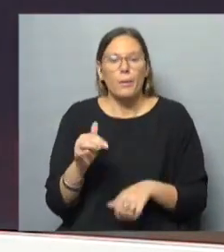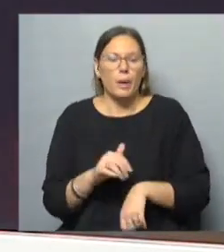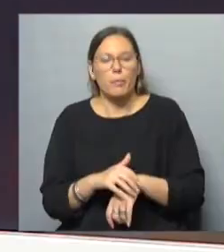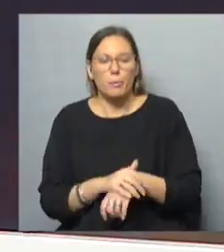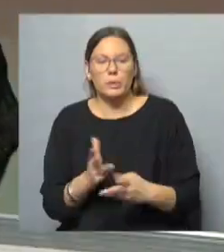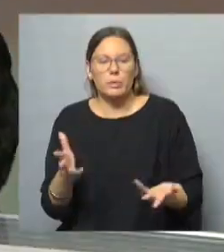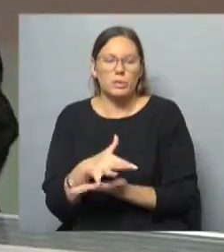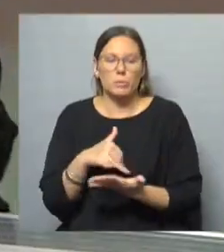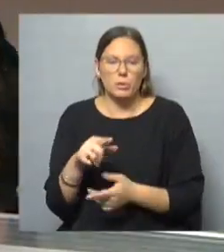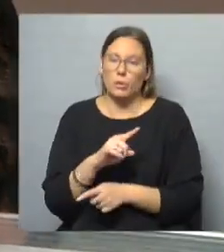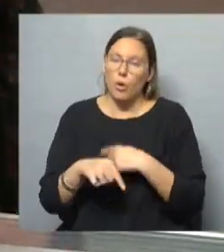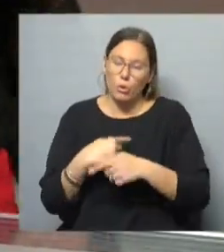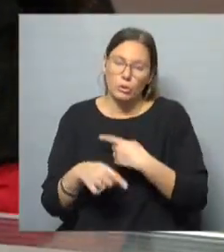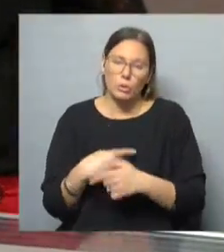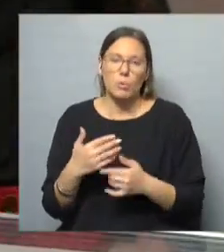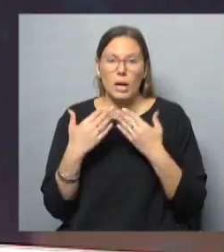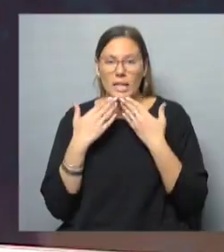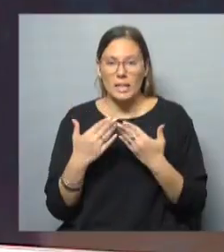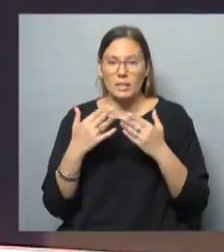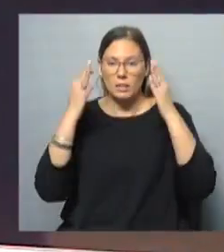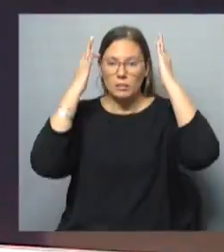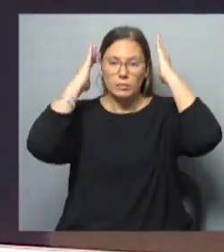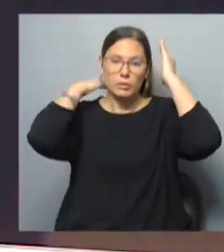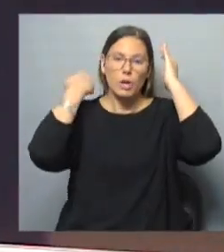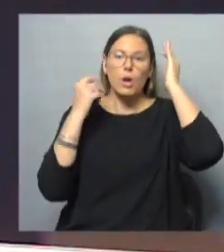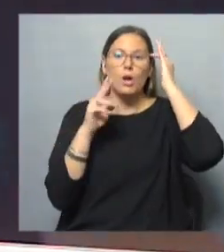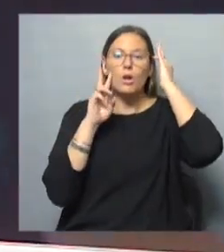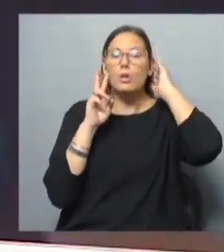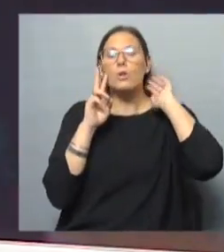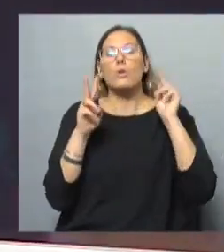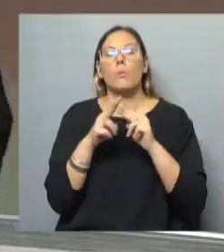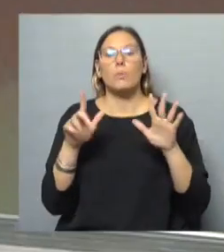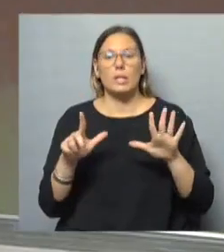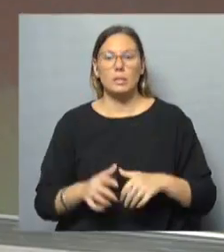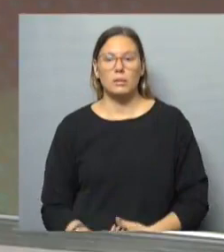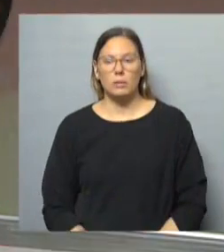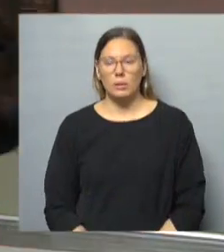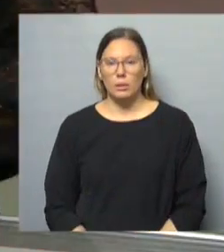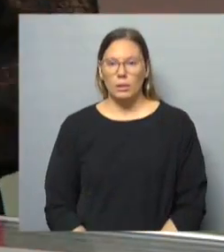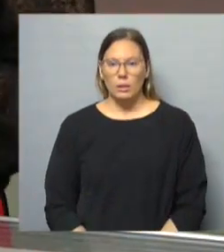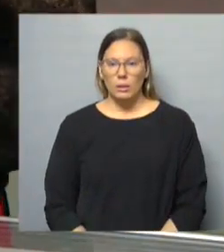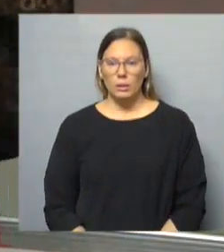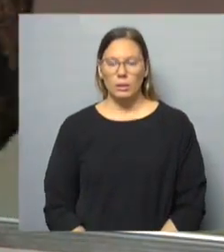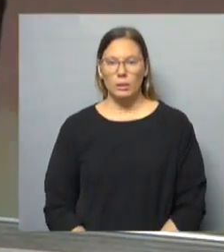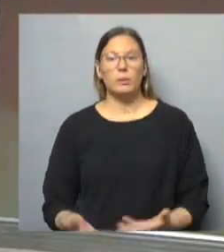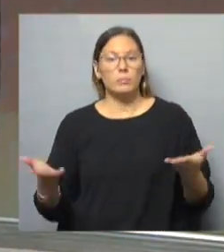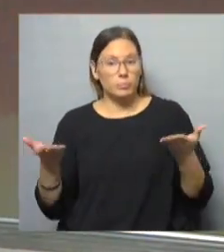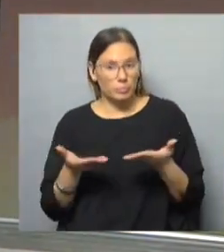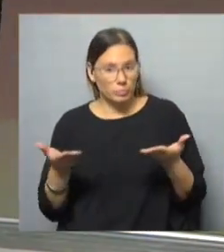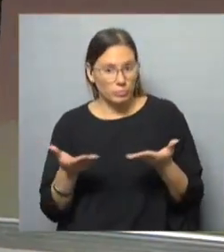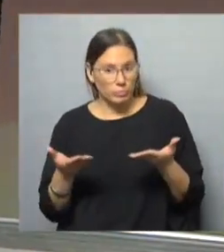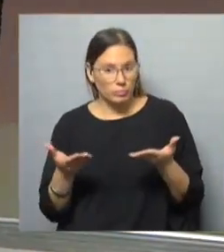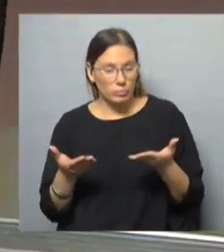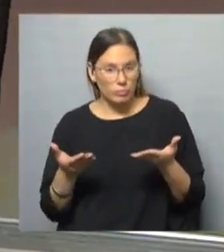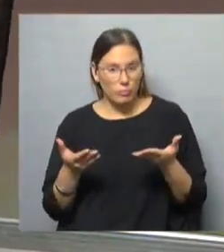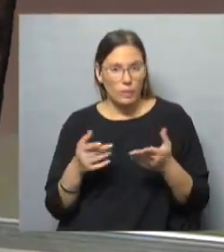momentaria. Bueno, muchas Martín. Gracias, Martín. Arriba. Nos vemos a las 7. Buen programa. Gracias. Igual. Bueno, ¿y ahora a dónde nos vamos?